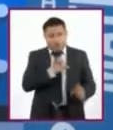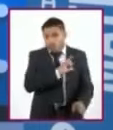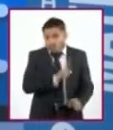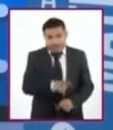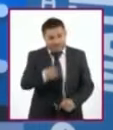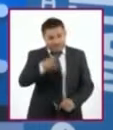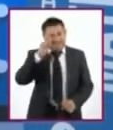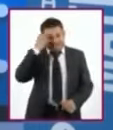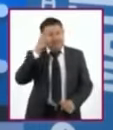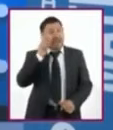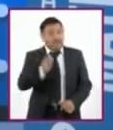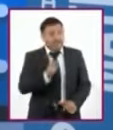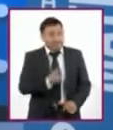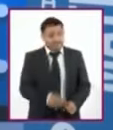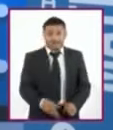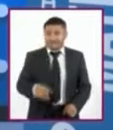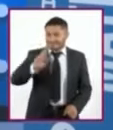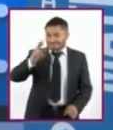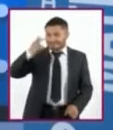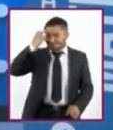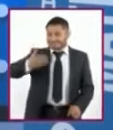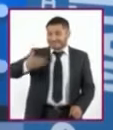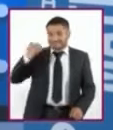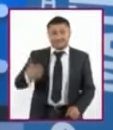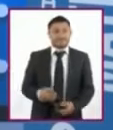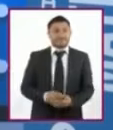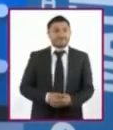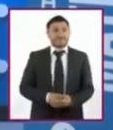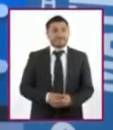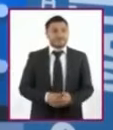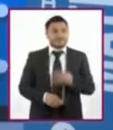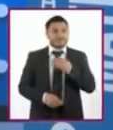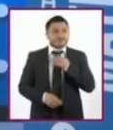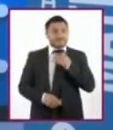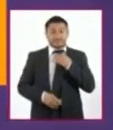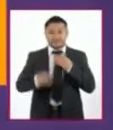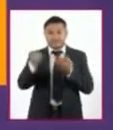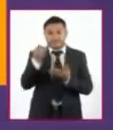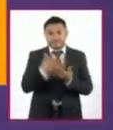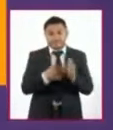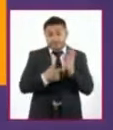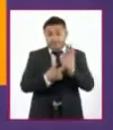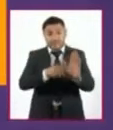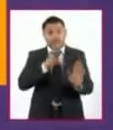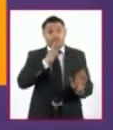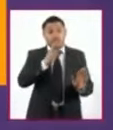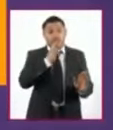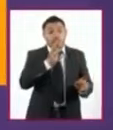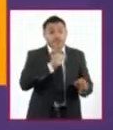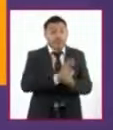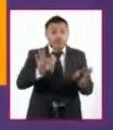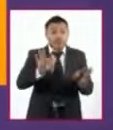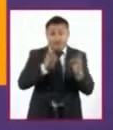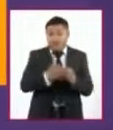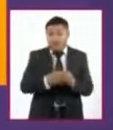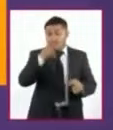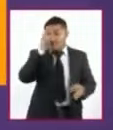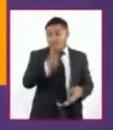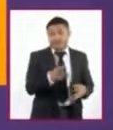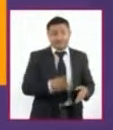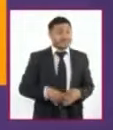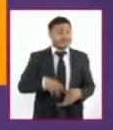son? Ejercitemos lo anterior. A partir de las imágenes propuestas, respondan qué tipo de simetría es